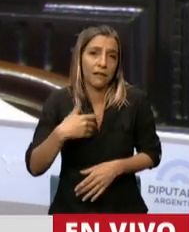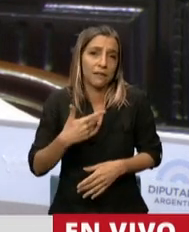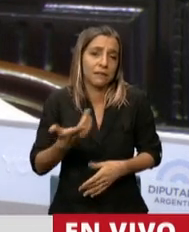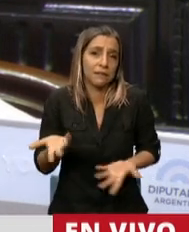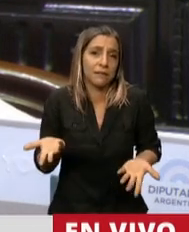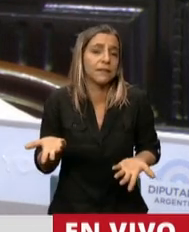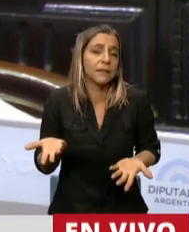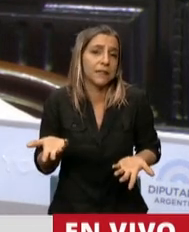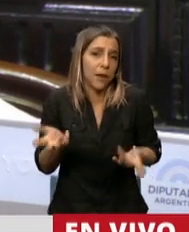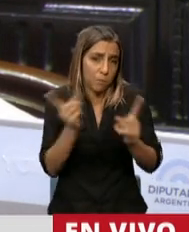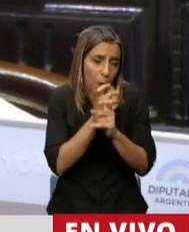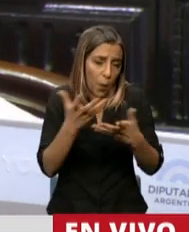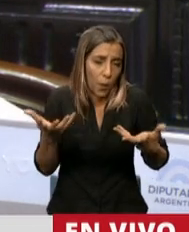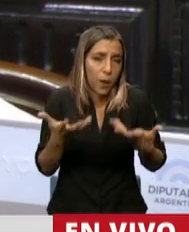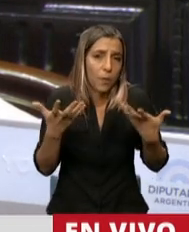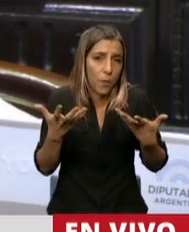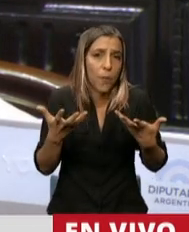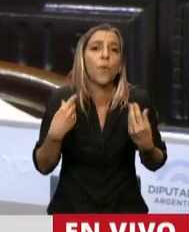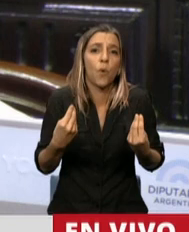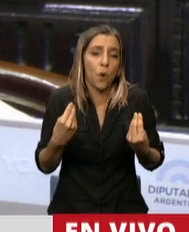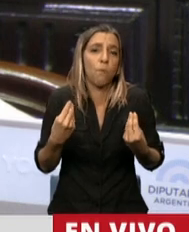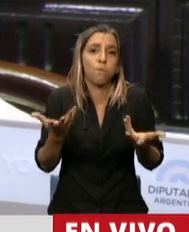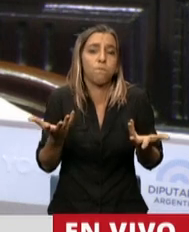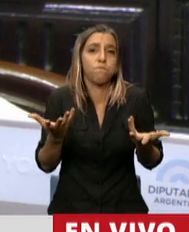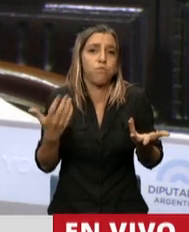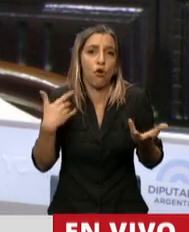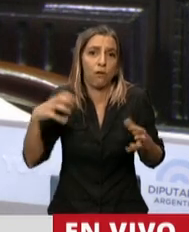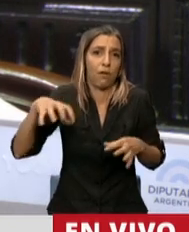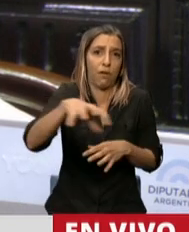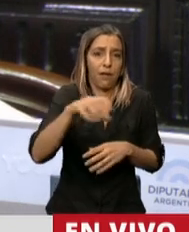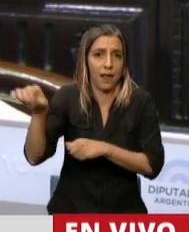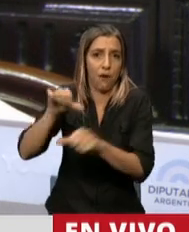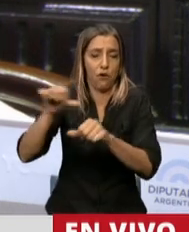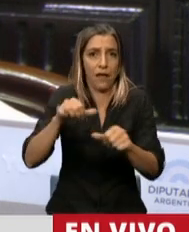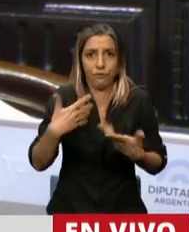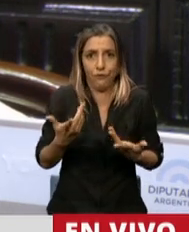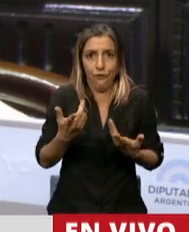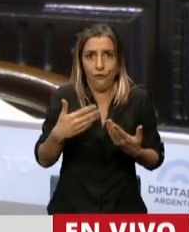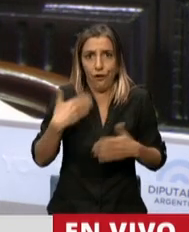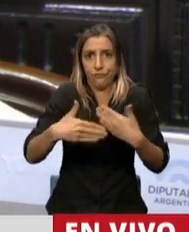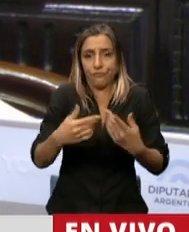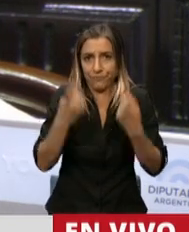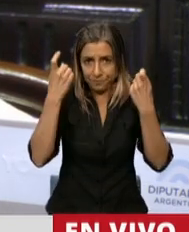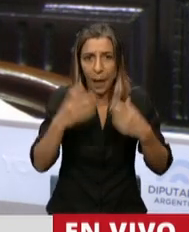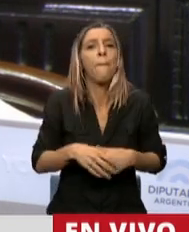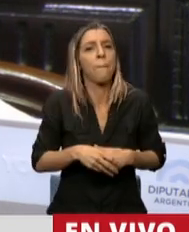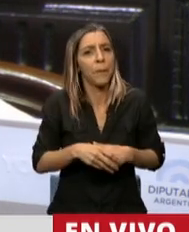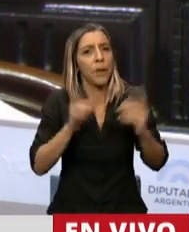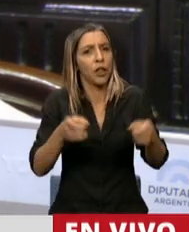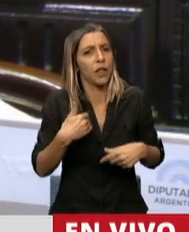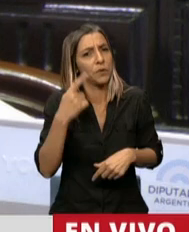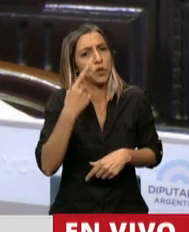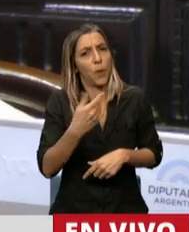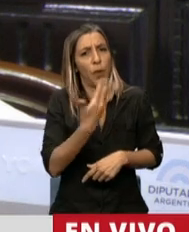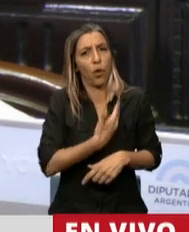también es cierto que tenemos un gobierno que hace 7 meses tiene enrejado al país y no ha demostrado con eso, ni con